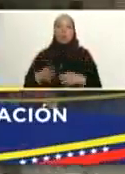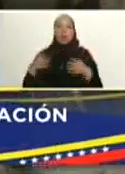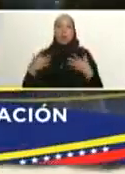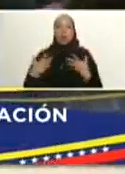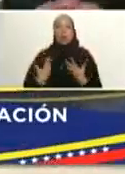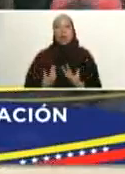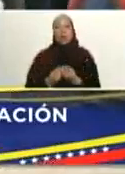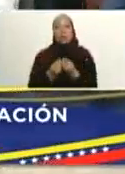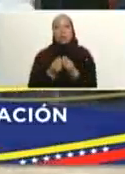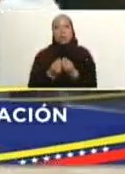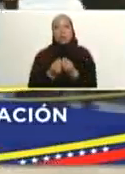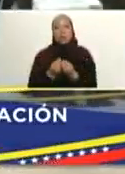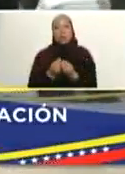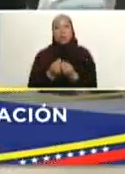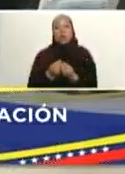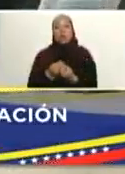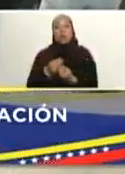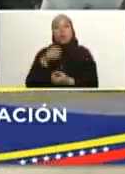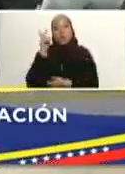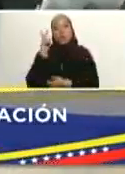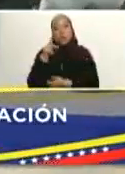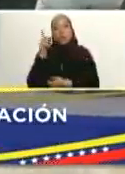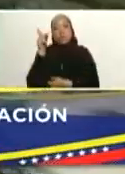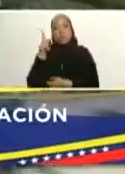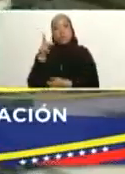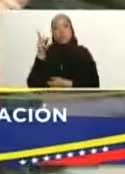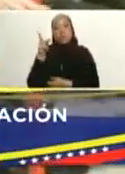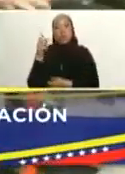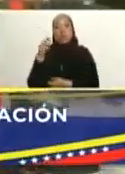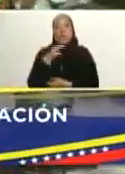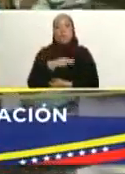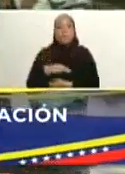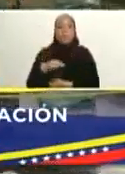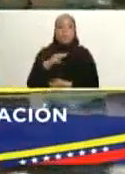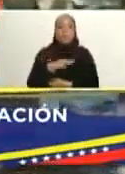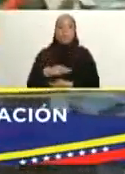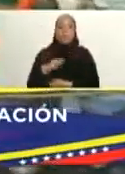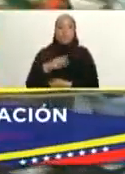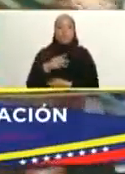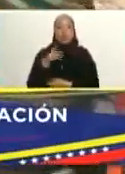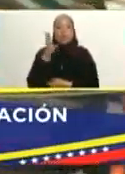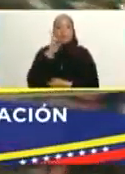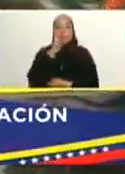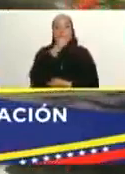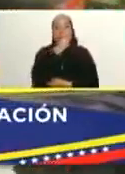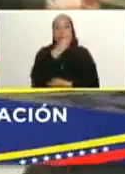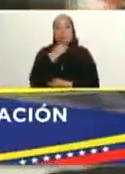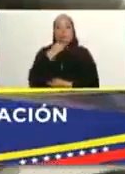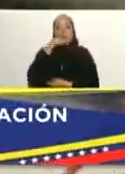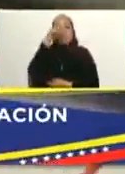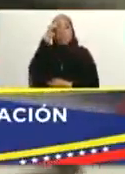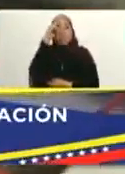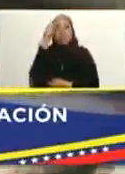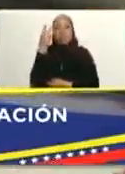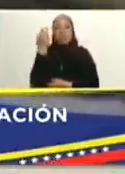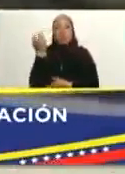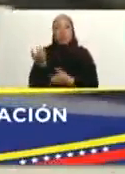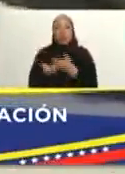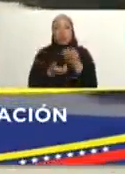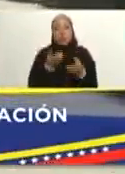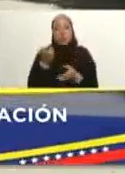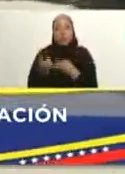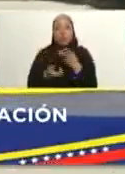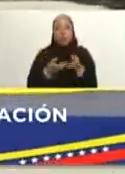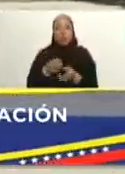componen. Aquí tenemos a nuestros profesorados, a nuestra milicia, los padres y representantes, las cocineras de la